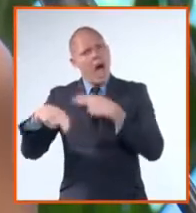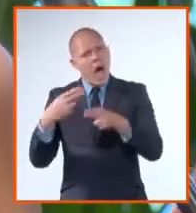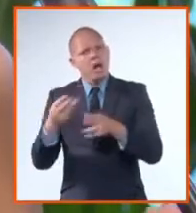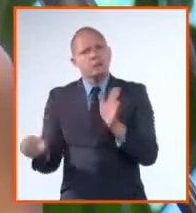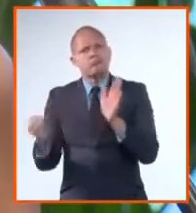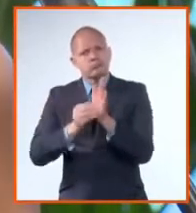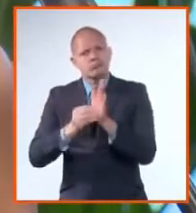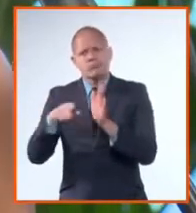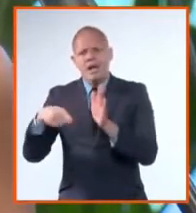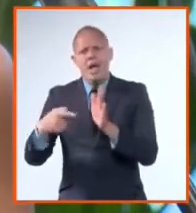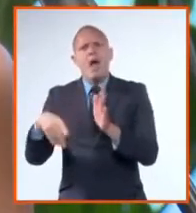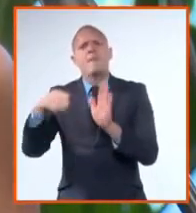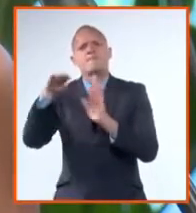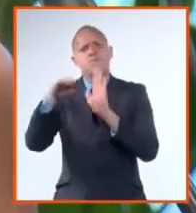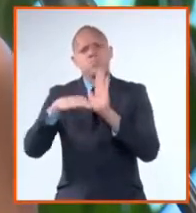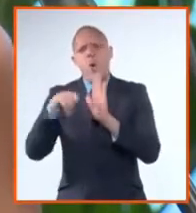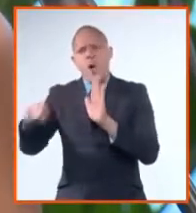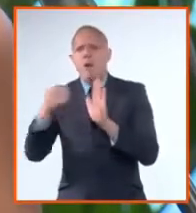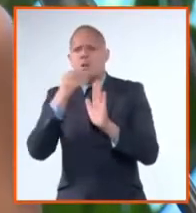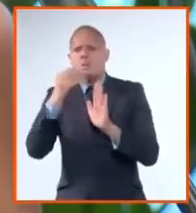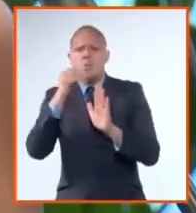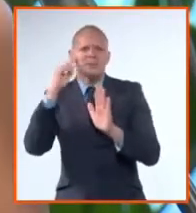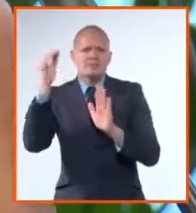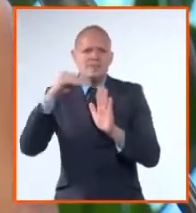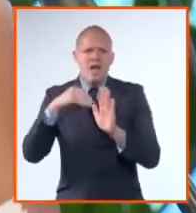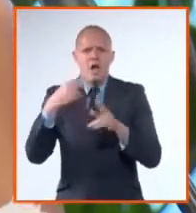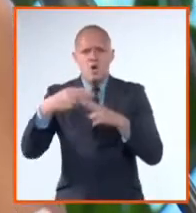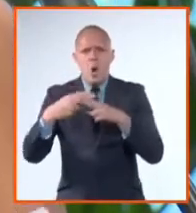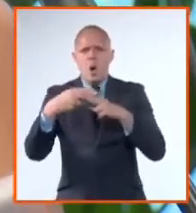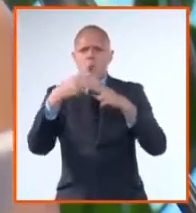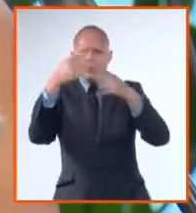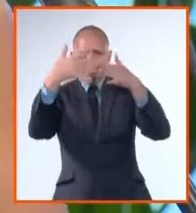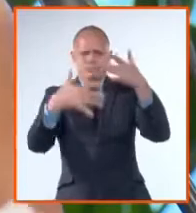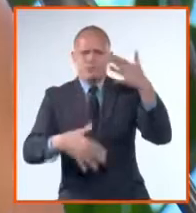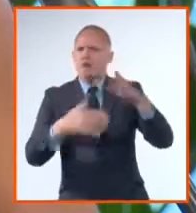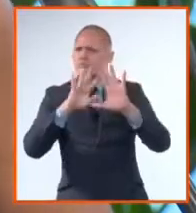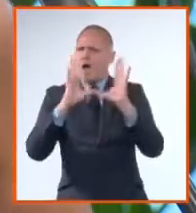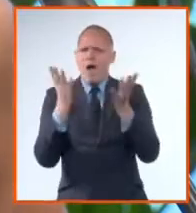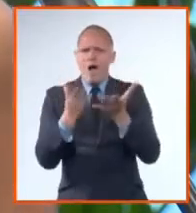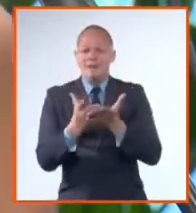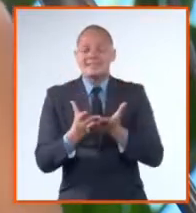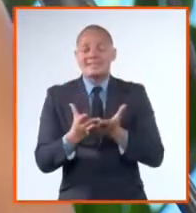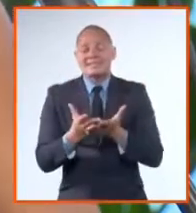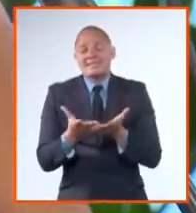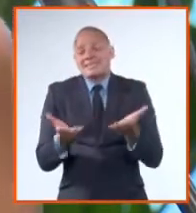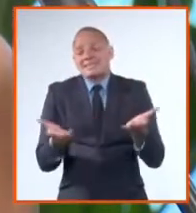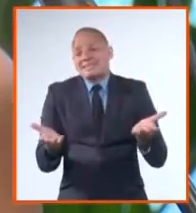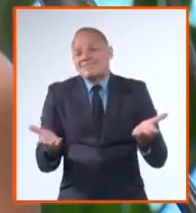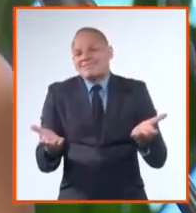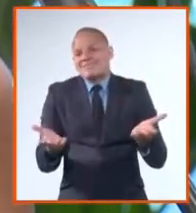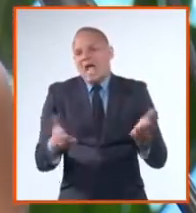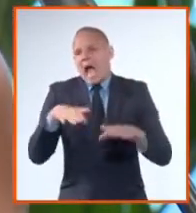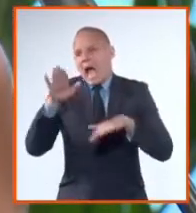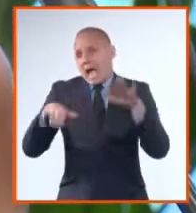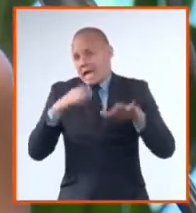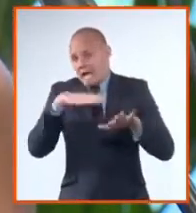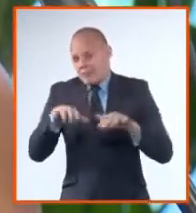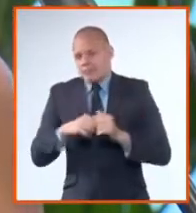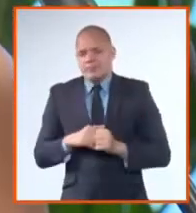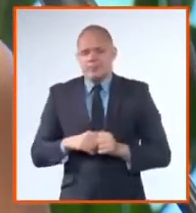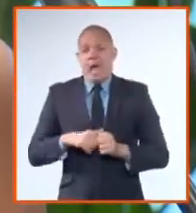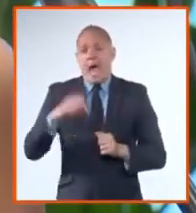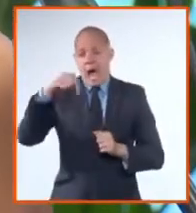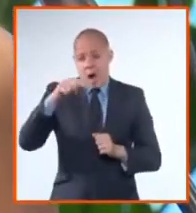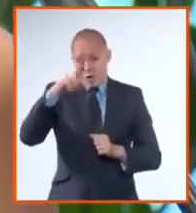tenemos cómo digitalizar las imágenes radiográficas de los pacientes. Entonces, las historias clínicas tenemos que esperar a que la historia clínica pase en una cuarentena, recoger la